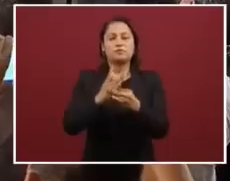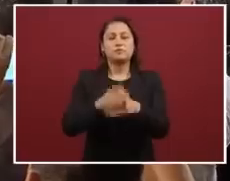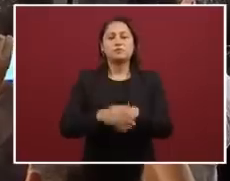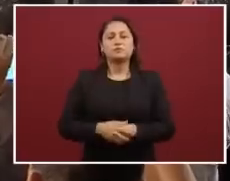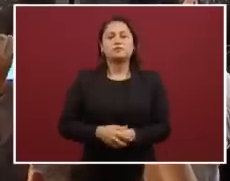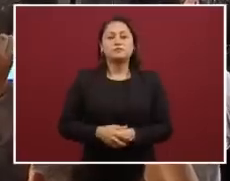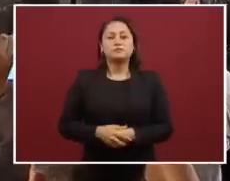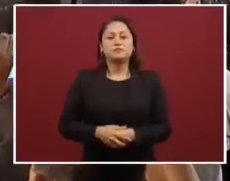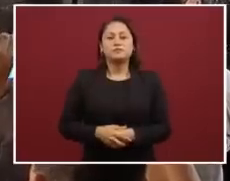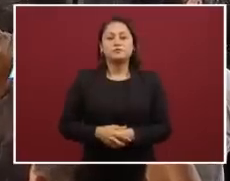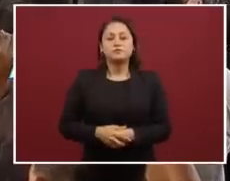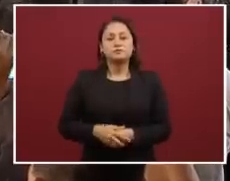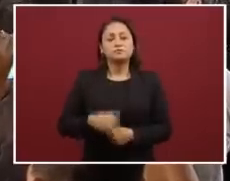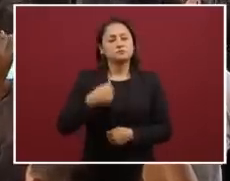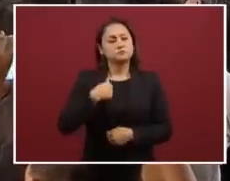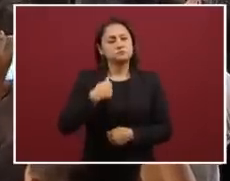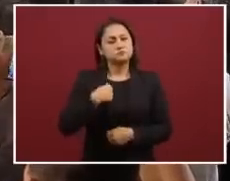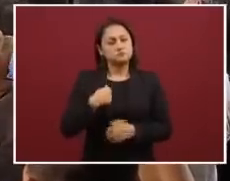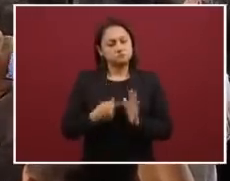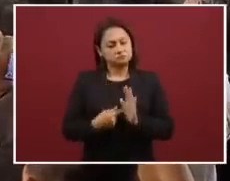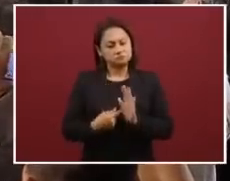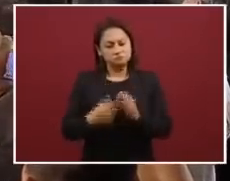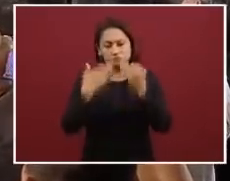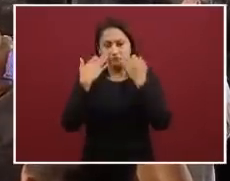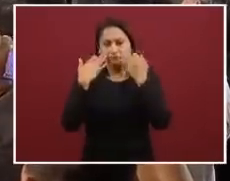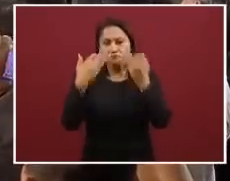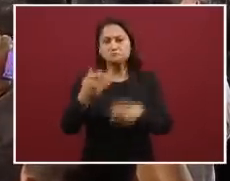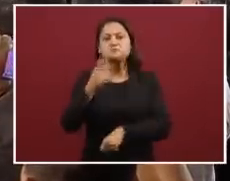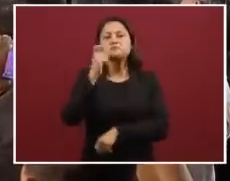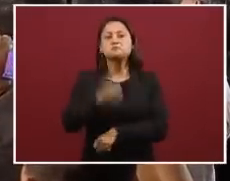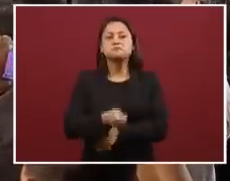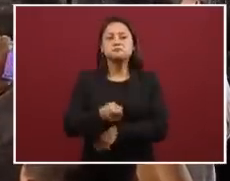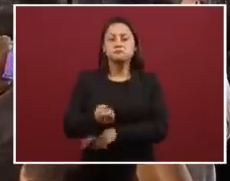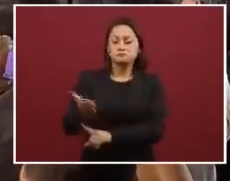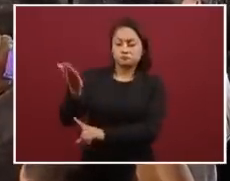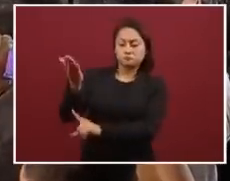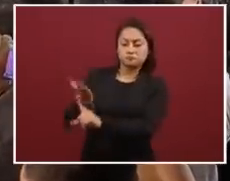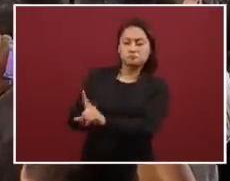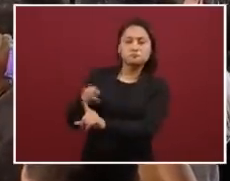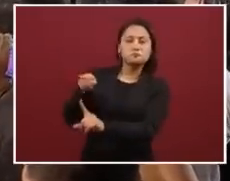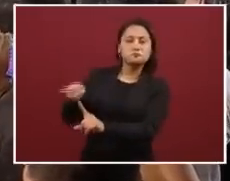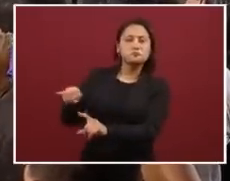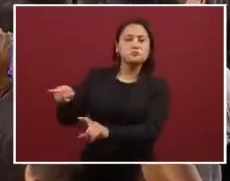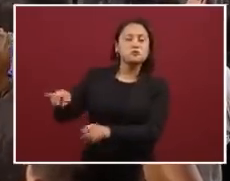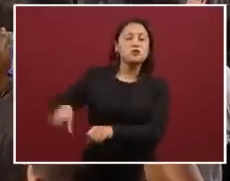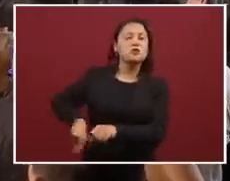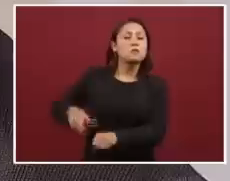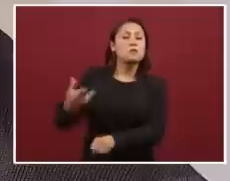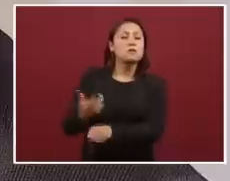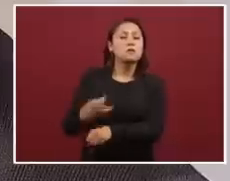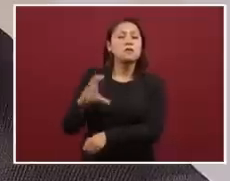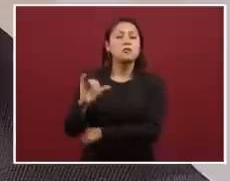a voz en cuello, de que Cuitláhuac es un gobernador honesto,